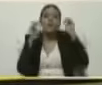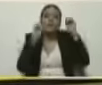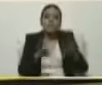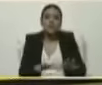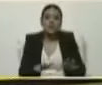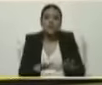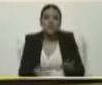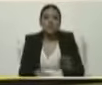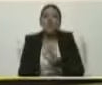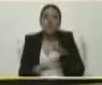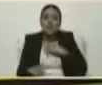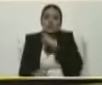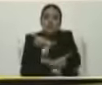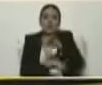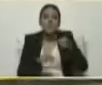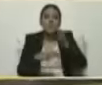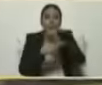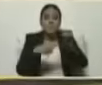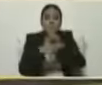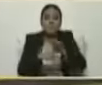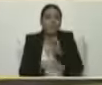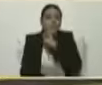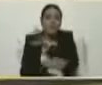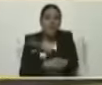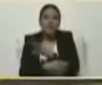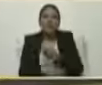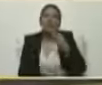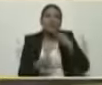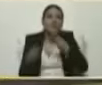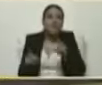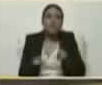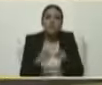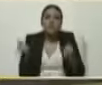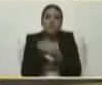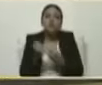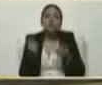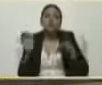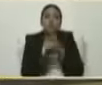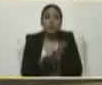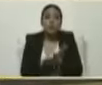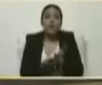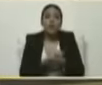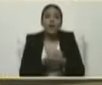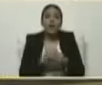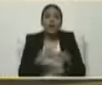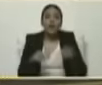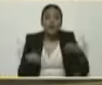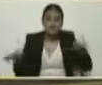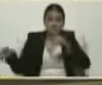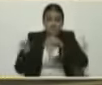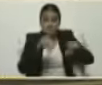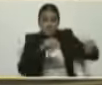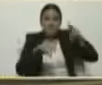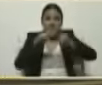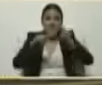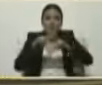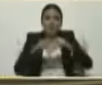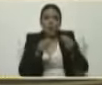Ya ha dado la orden el ministro Velázquez Araguayán para todo el apoyo en el tema asfaltado, que sé que es un tema fundamental, clave.